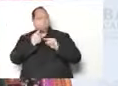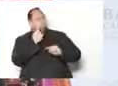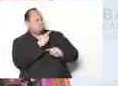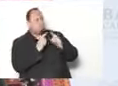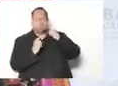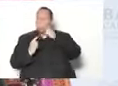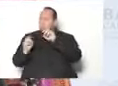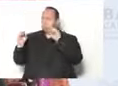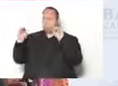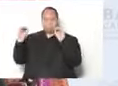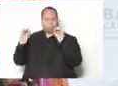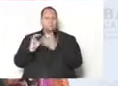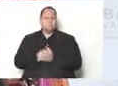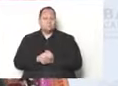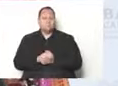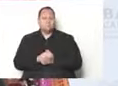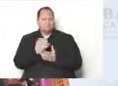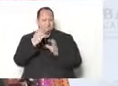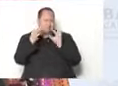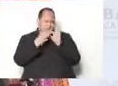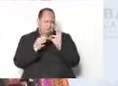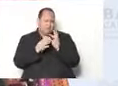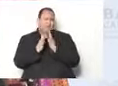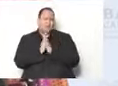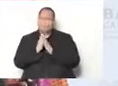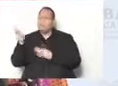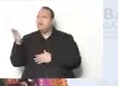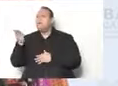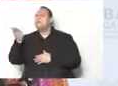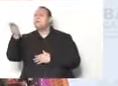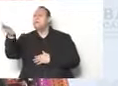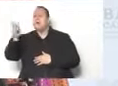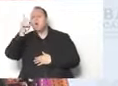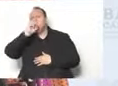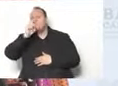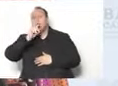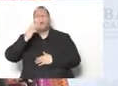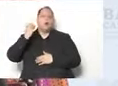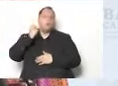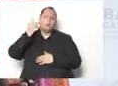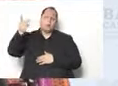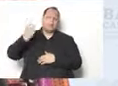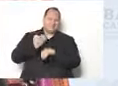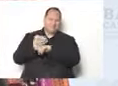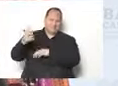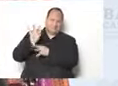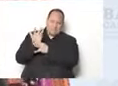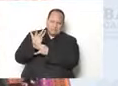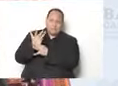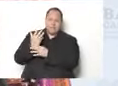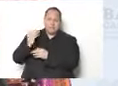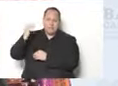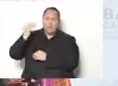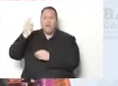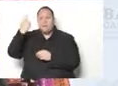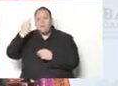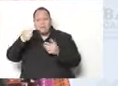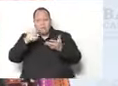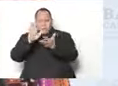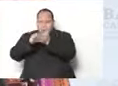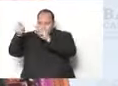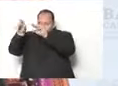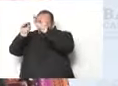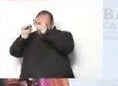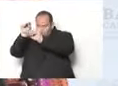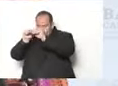de lo anterior, solicitamos girar instrucciones a la Consejería Jurídica del Estado para la preparación de los